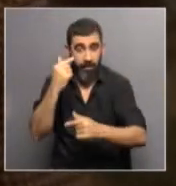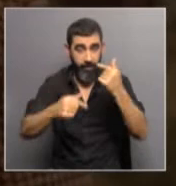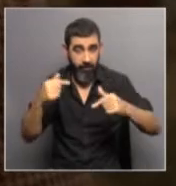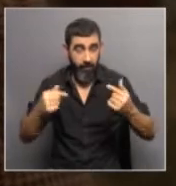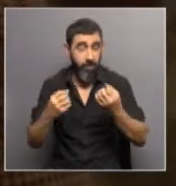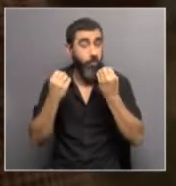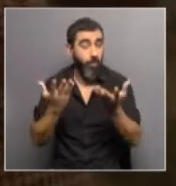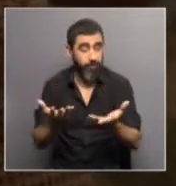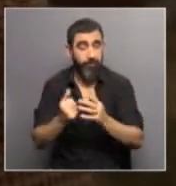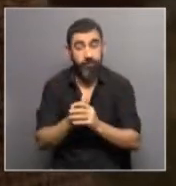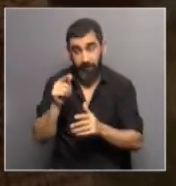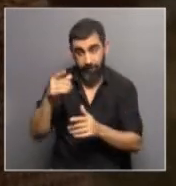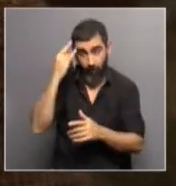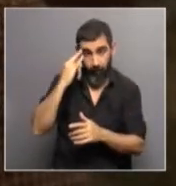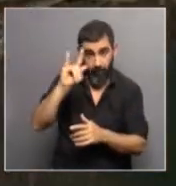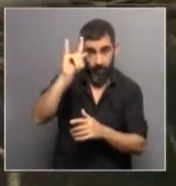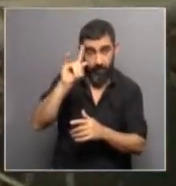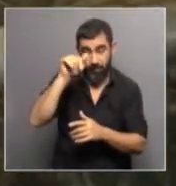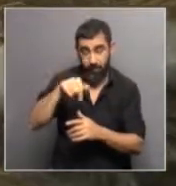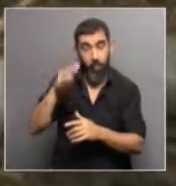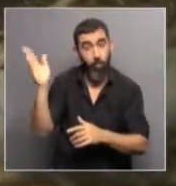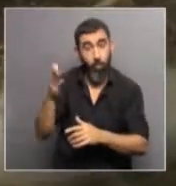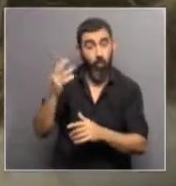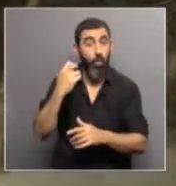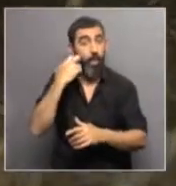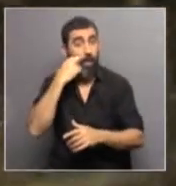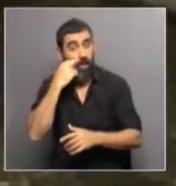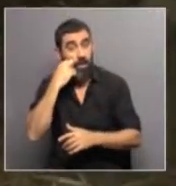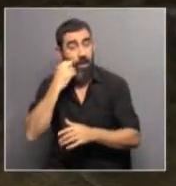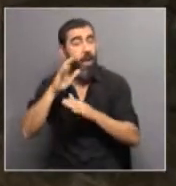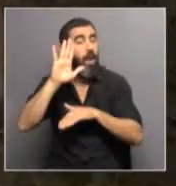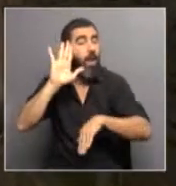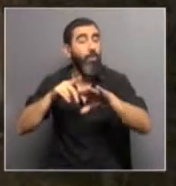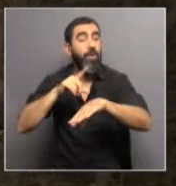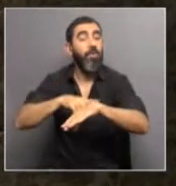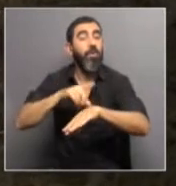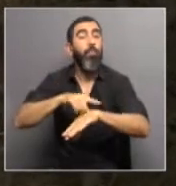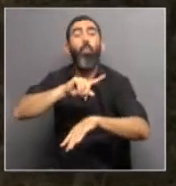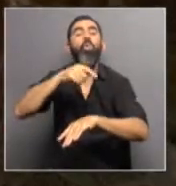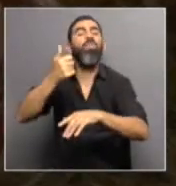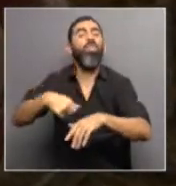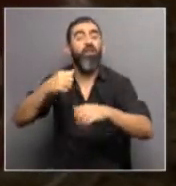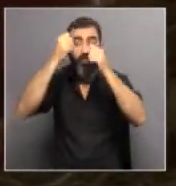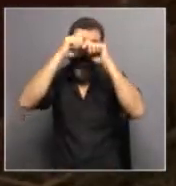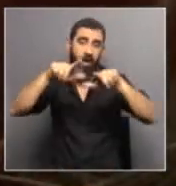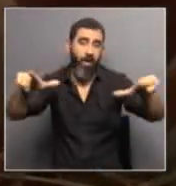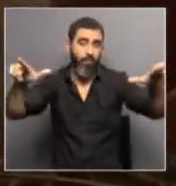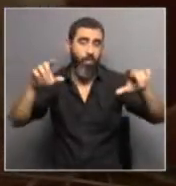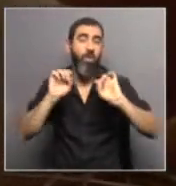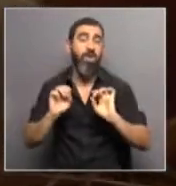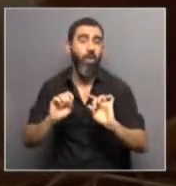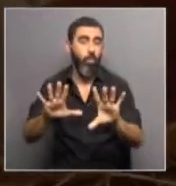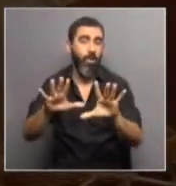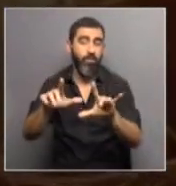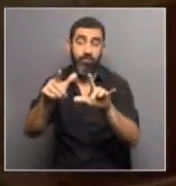porque estos vacunos donde nosotros producimos la carne, la mayor parte del tiempo lo pasan en el campo natural y eso es una comunidad